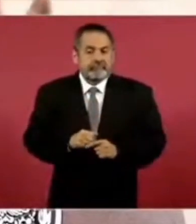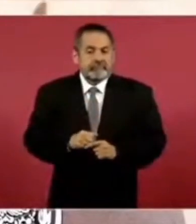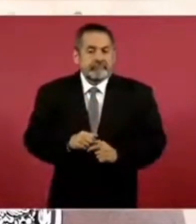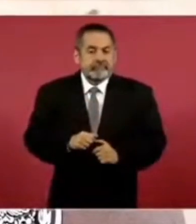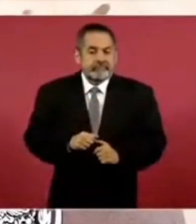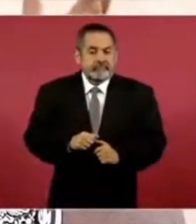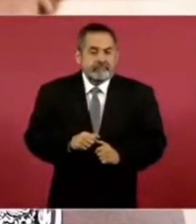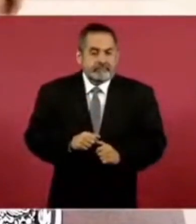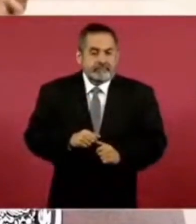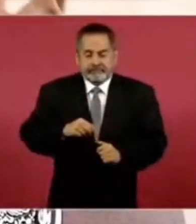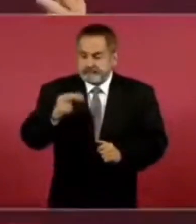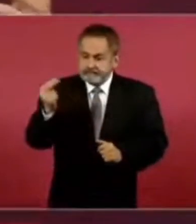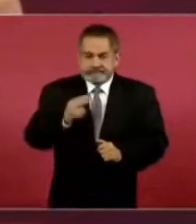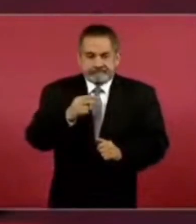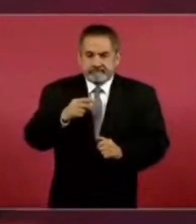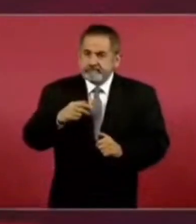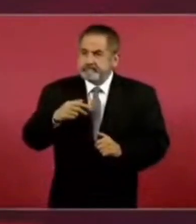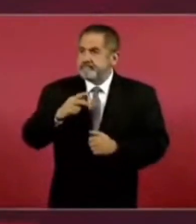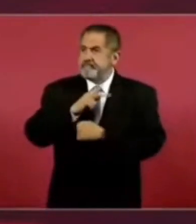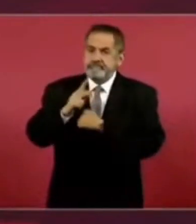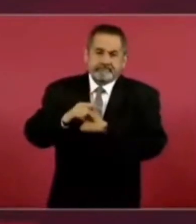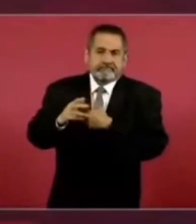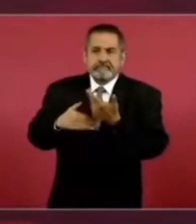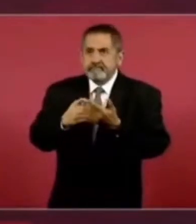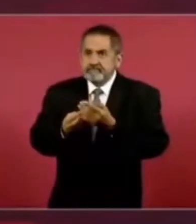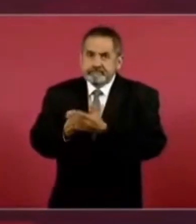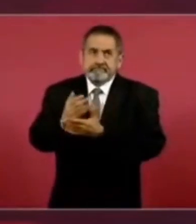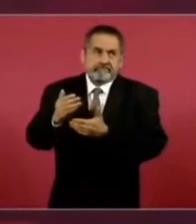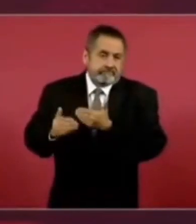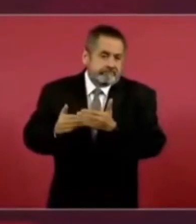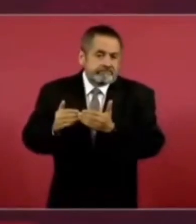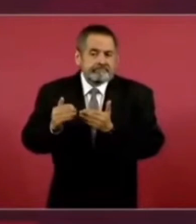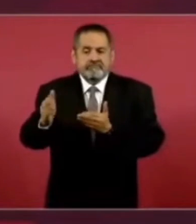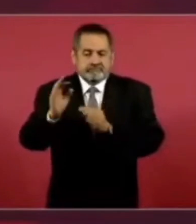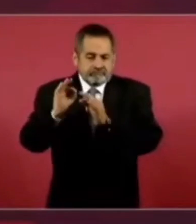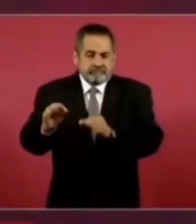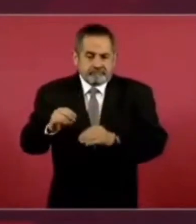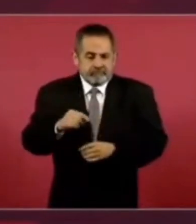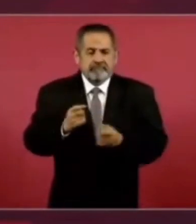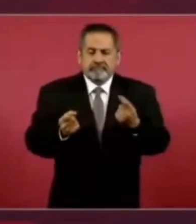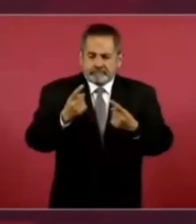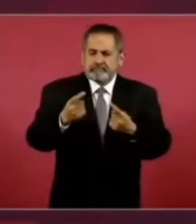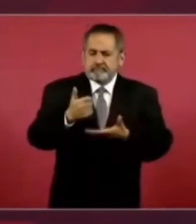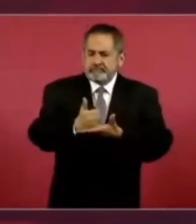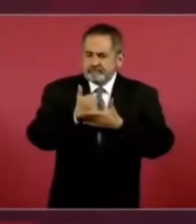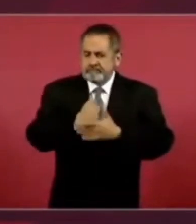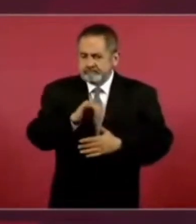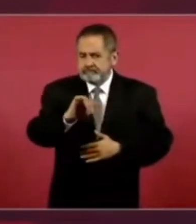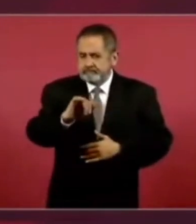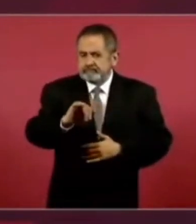porque necesitamos sacar adelante al país. Y me han ayudado, pero les dije,